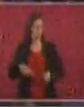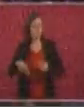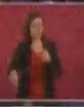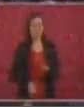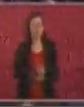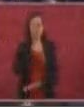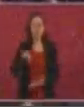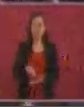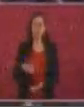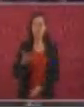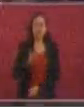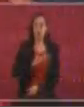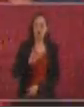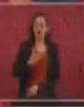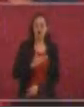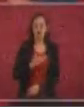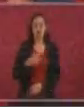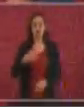él quiere que